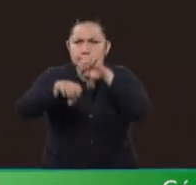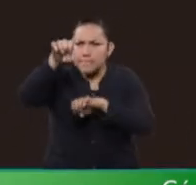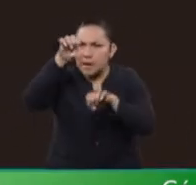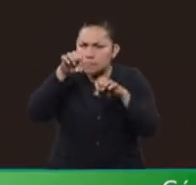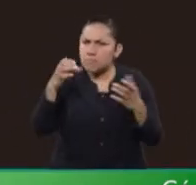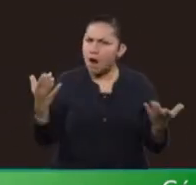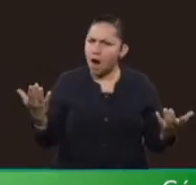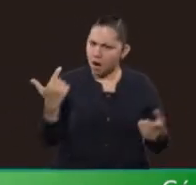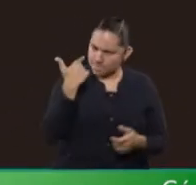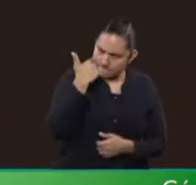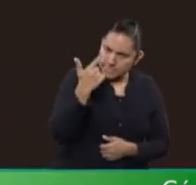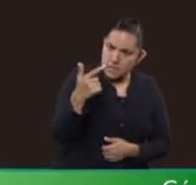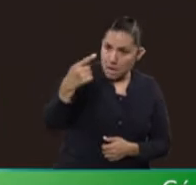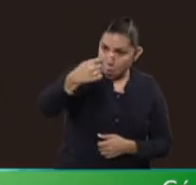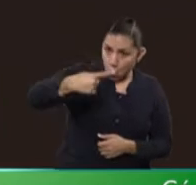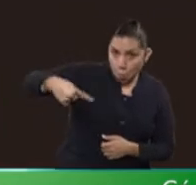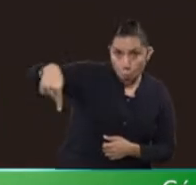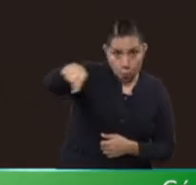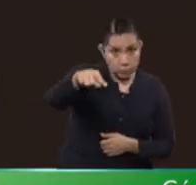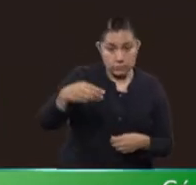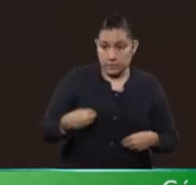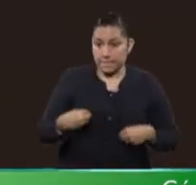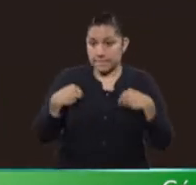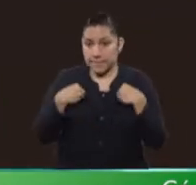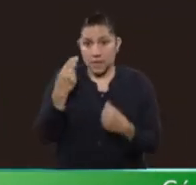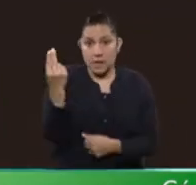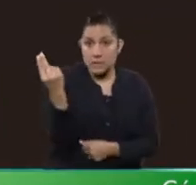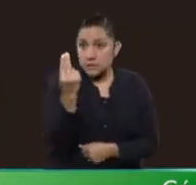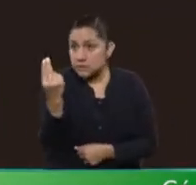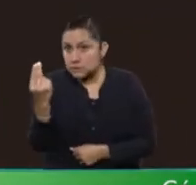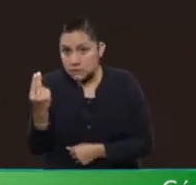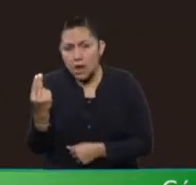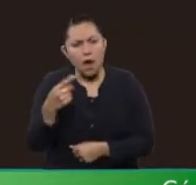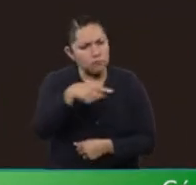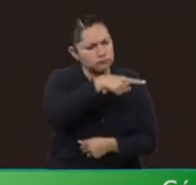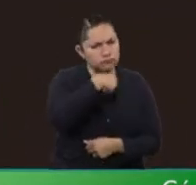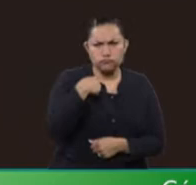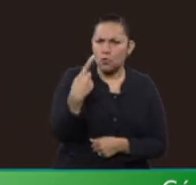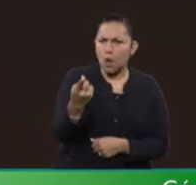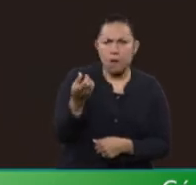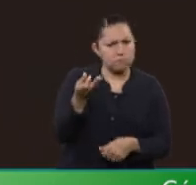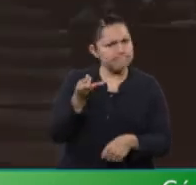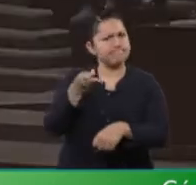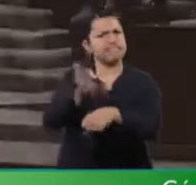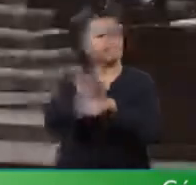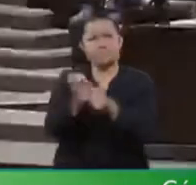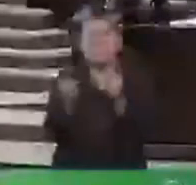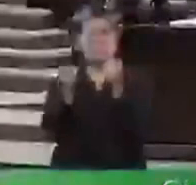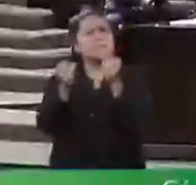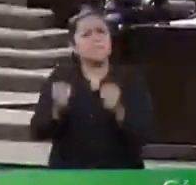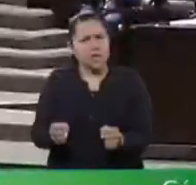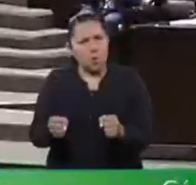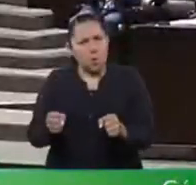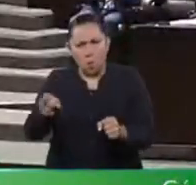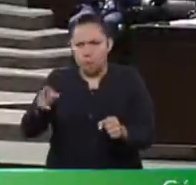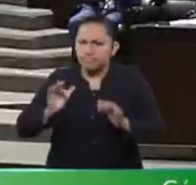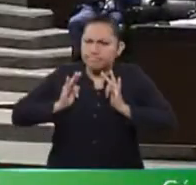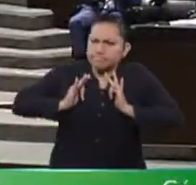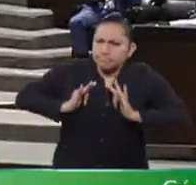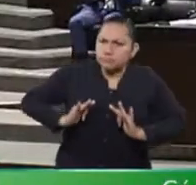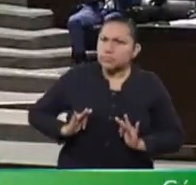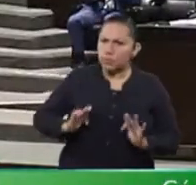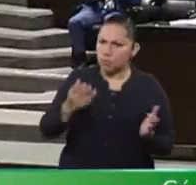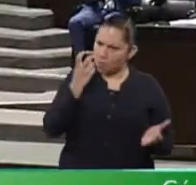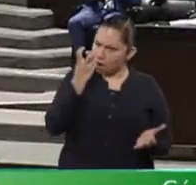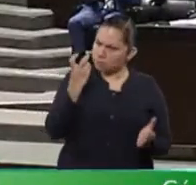asegurando lo que más necesitan y lo que necesitan siempre en su alcance el movimiento ciudadano creeremos firmemente que esta